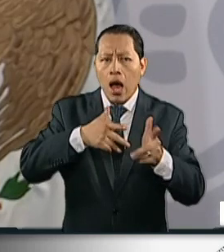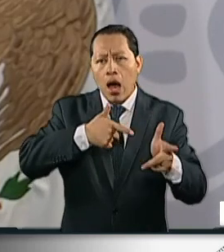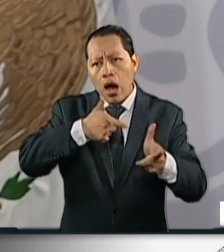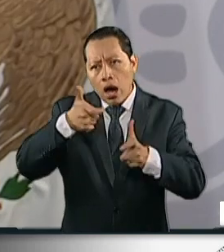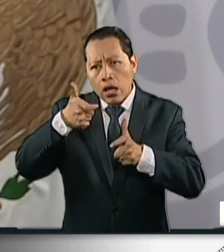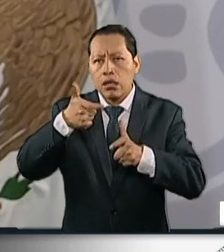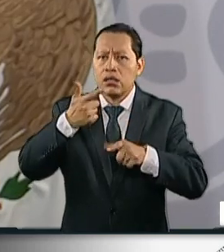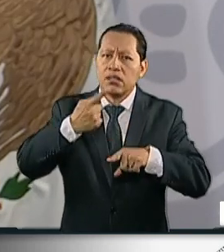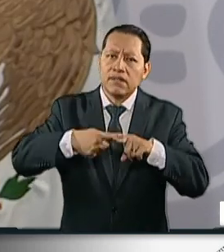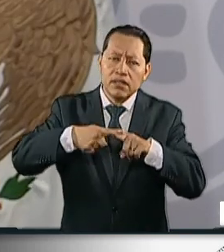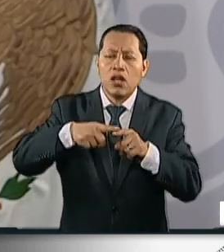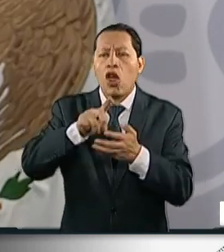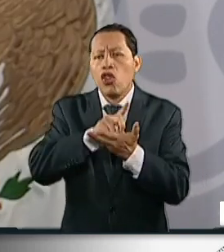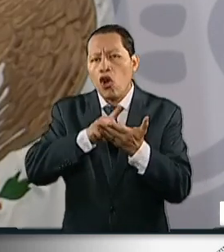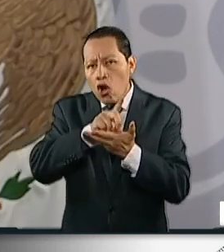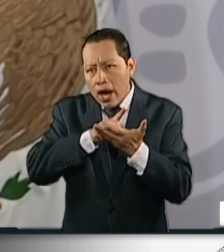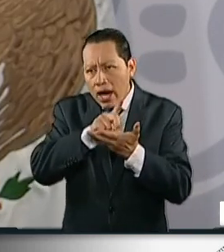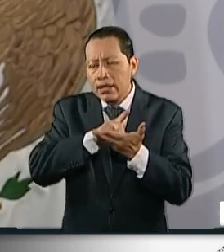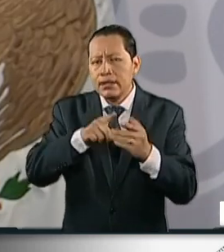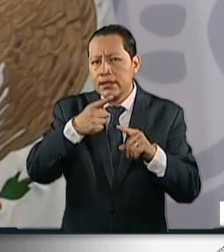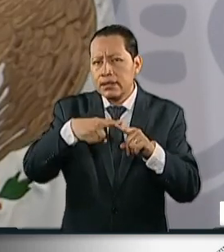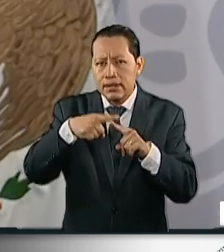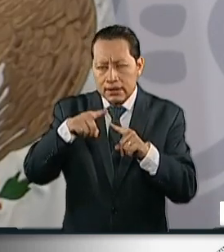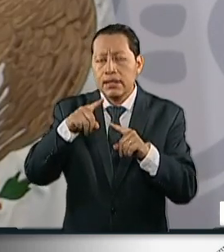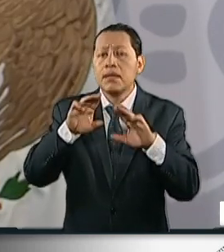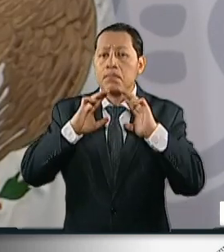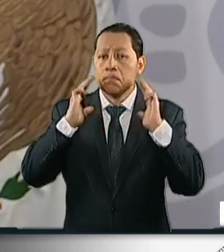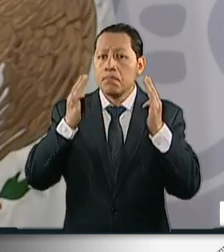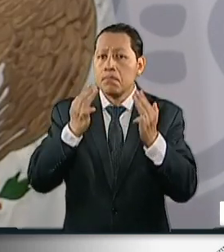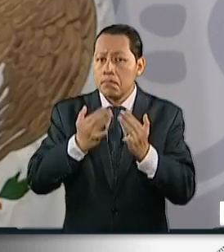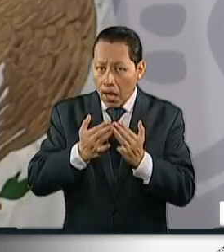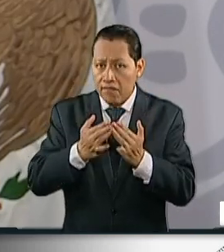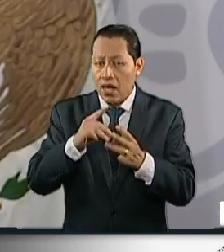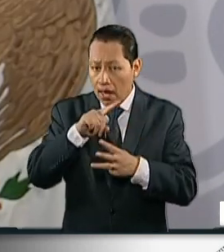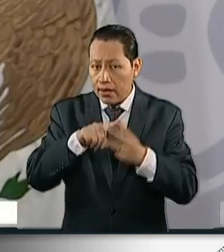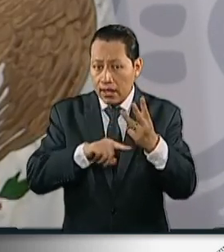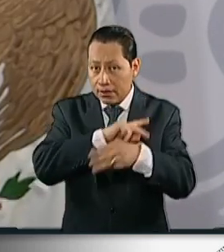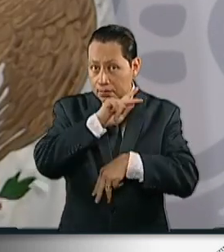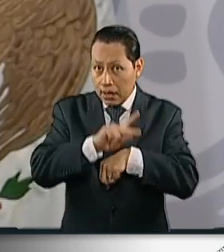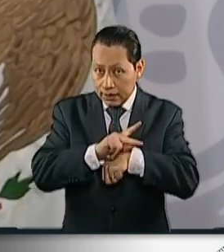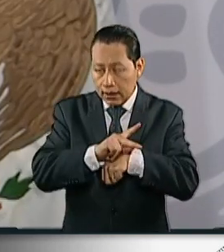drogas y el problema que tiene el crimen organizado en los tres países